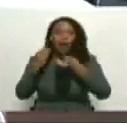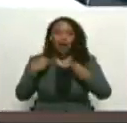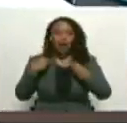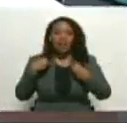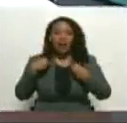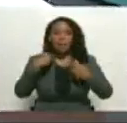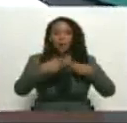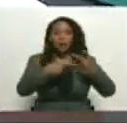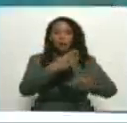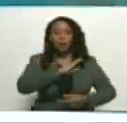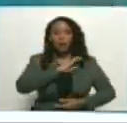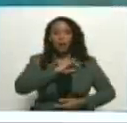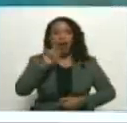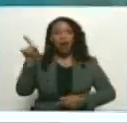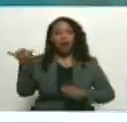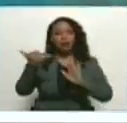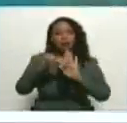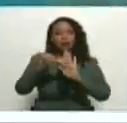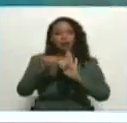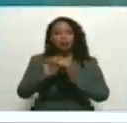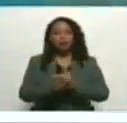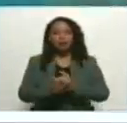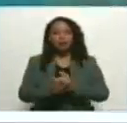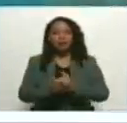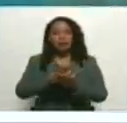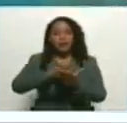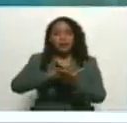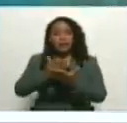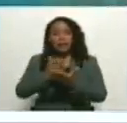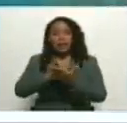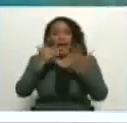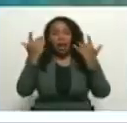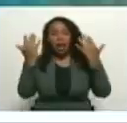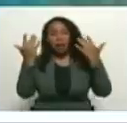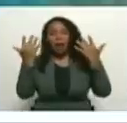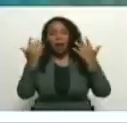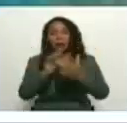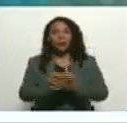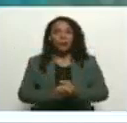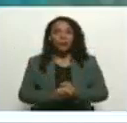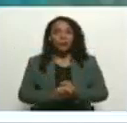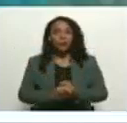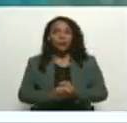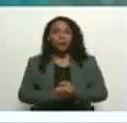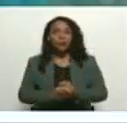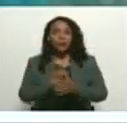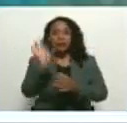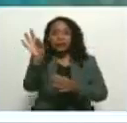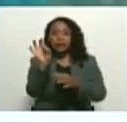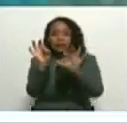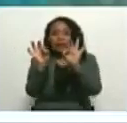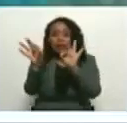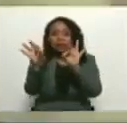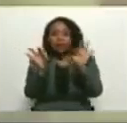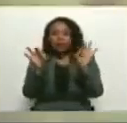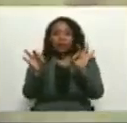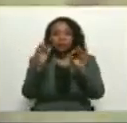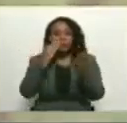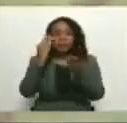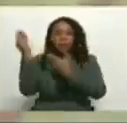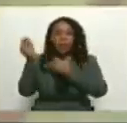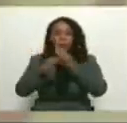familias caficultoras de Las Negritas, tostado artesanalmente, procesado artesanalmente, con selección de granos, y ahí está la ficha técnica del